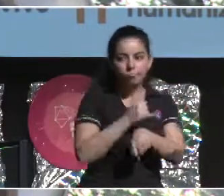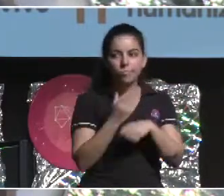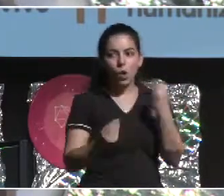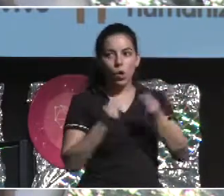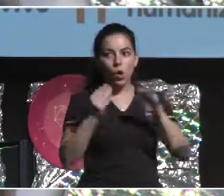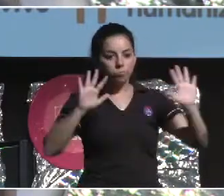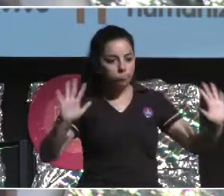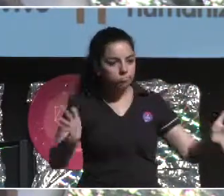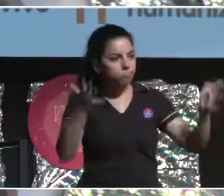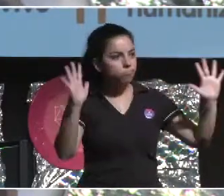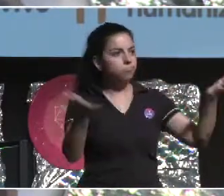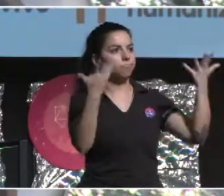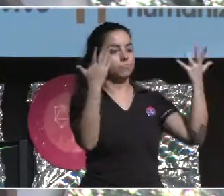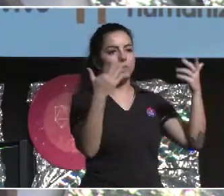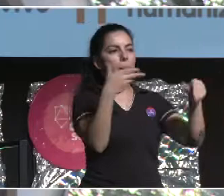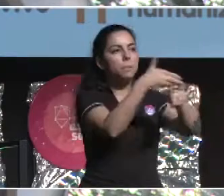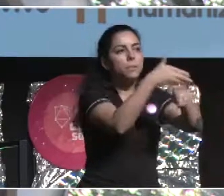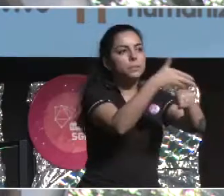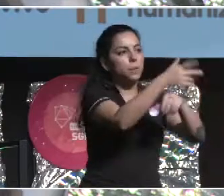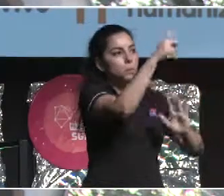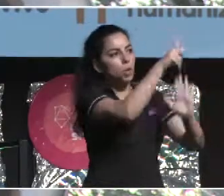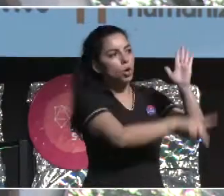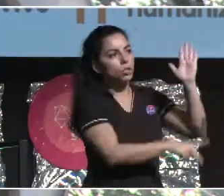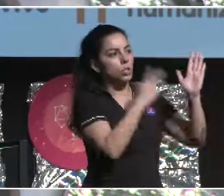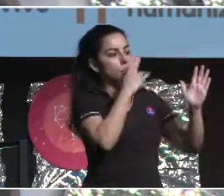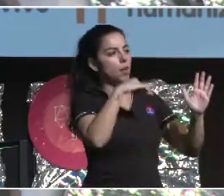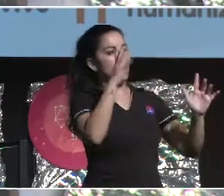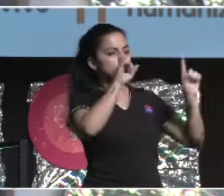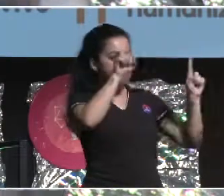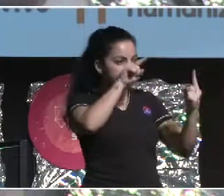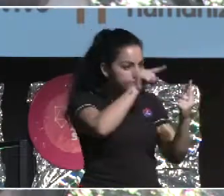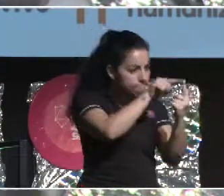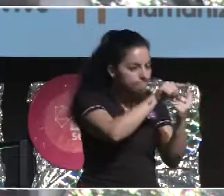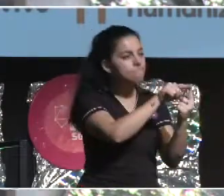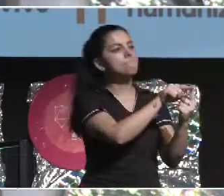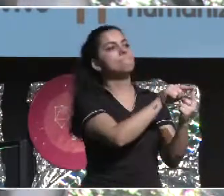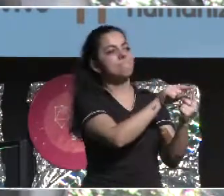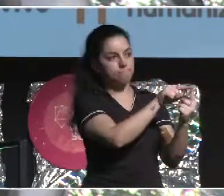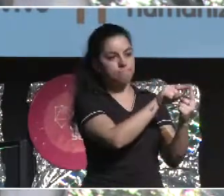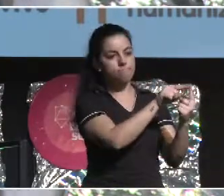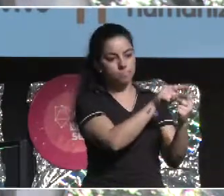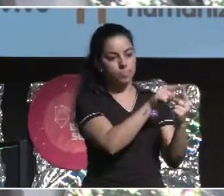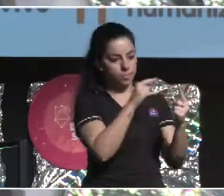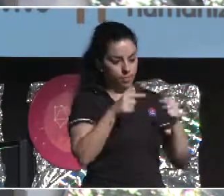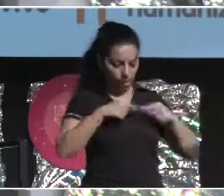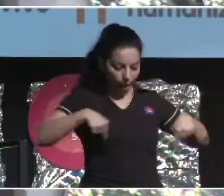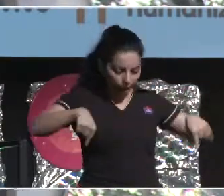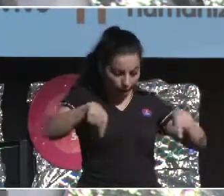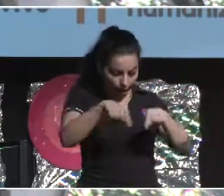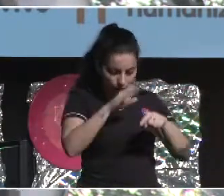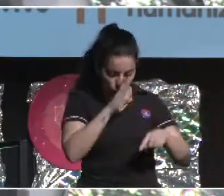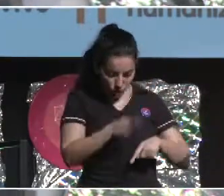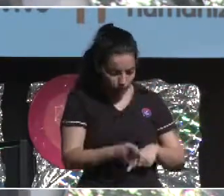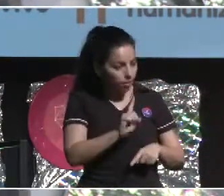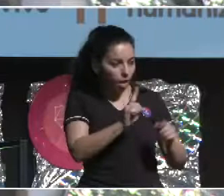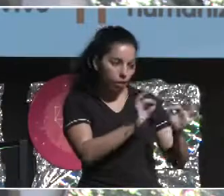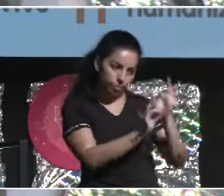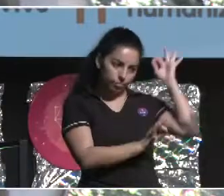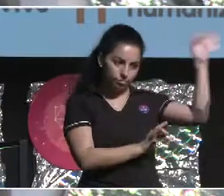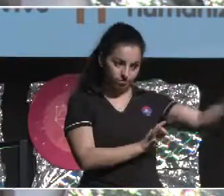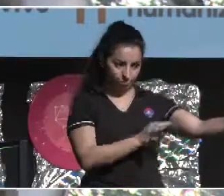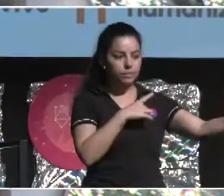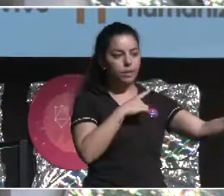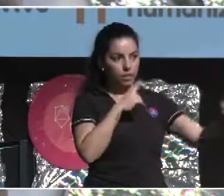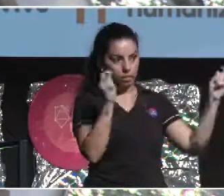empezar también a participar con proyectos mucho más puntuales fuera de su radar de acción directo, o sea, donde está el